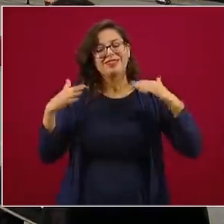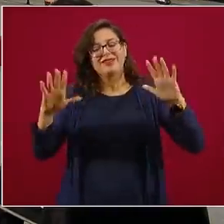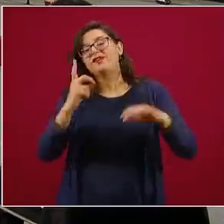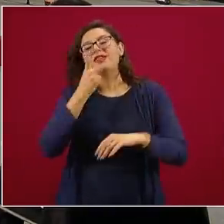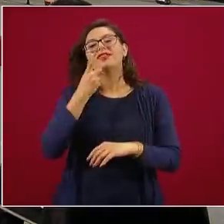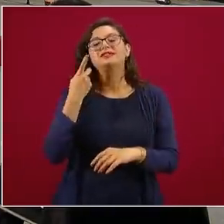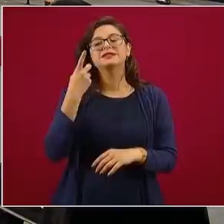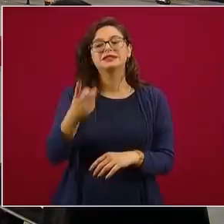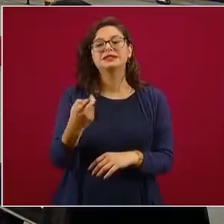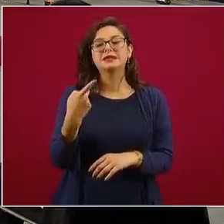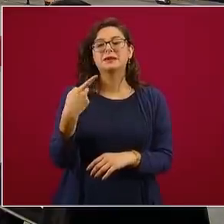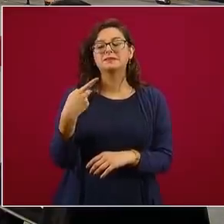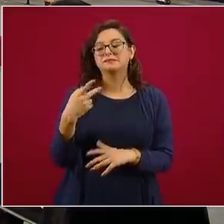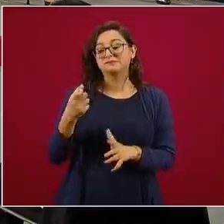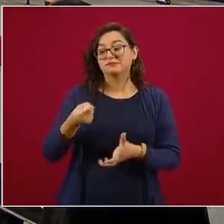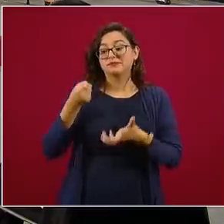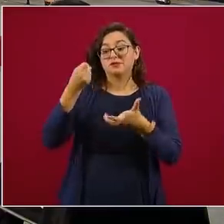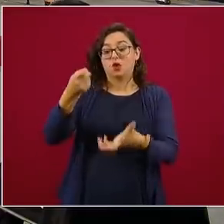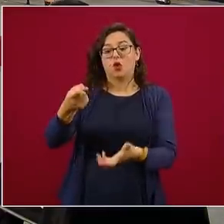de qué monto